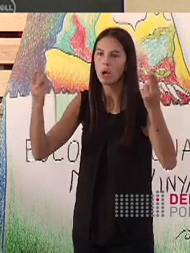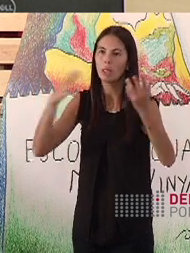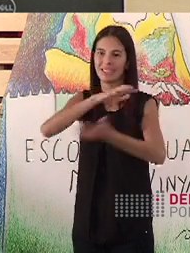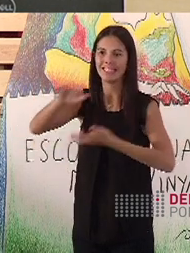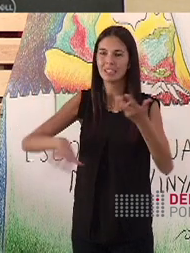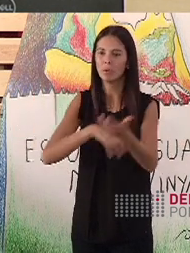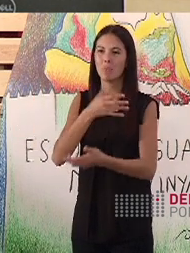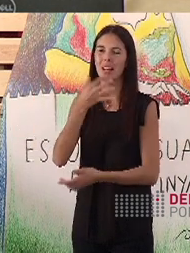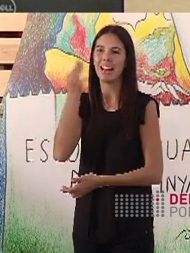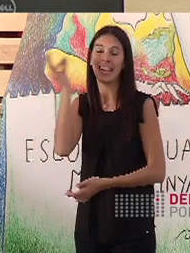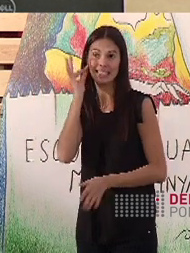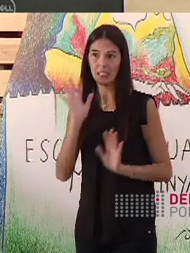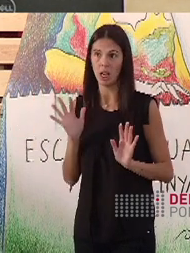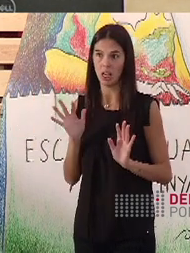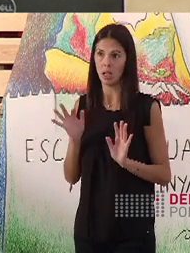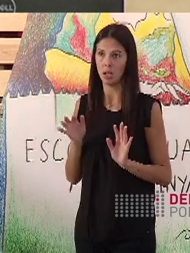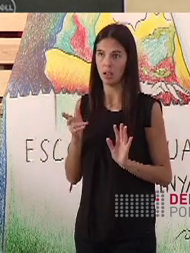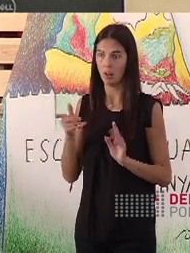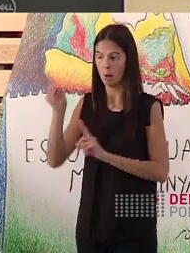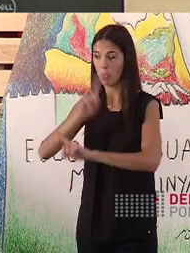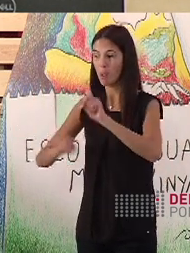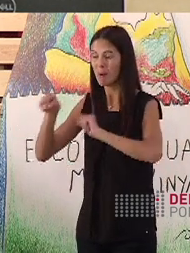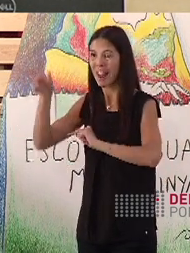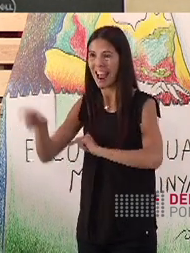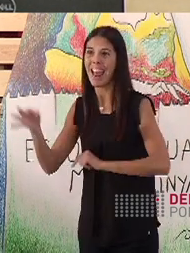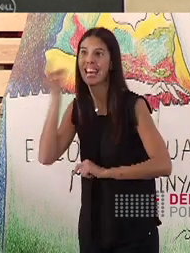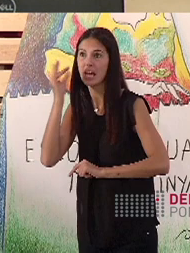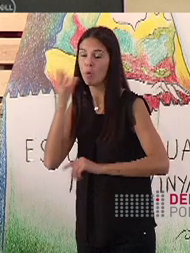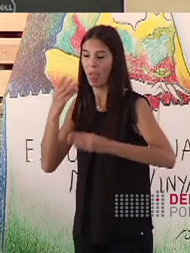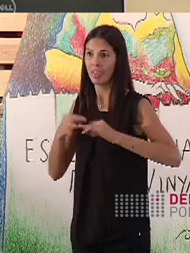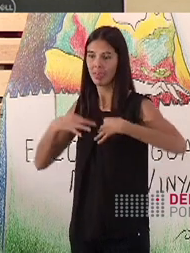a ella, la multa para ella, por ir desnuda.